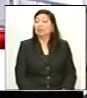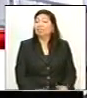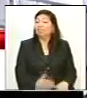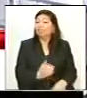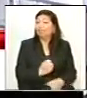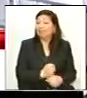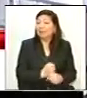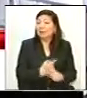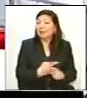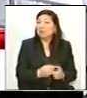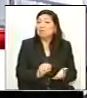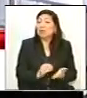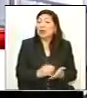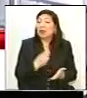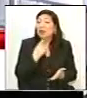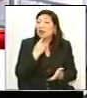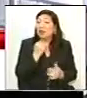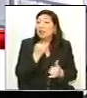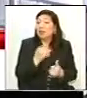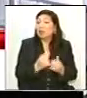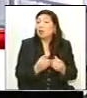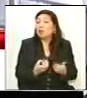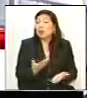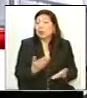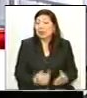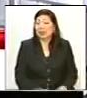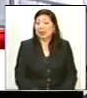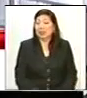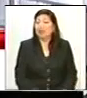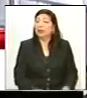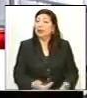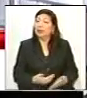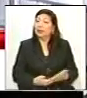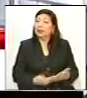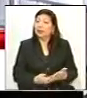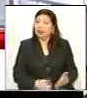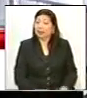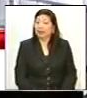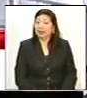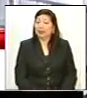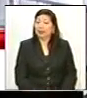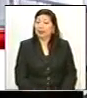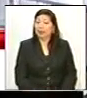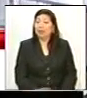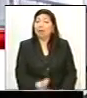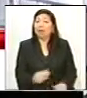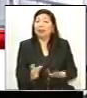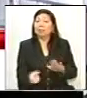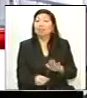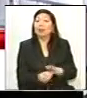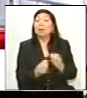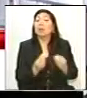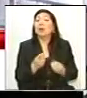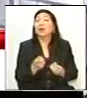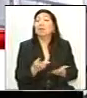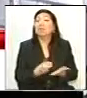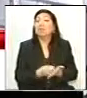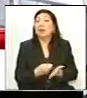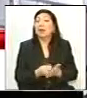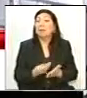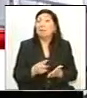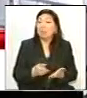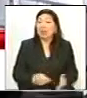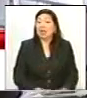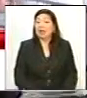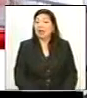ejecución. Es más, yo he dicho de que eso termina muchas veces siendo el documento forma que formaliza la coima, pues, porque ahí están las partidas